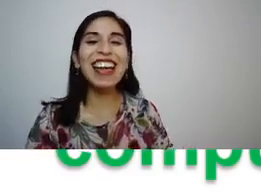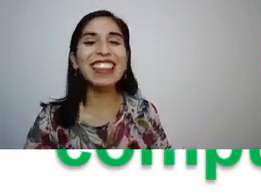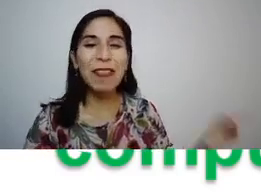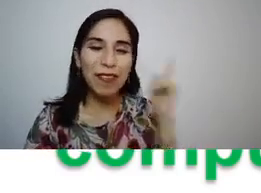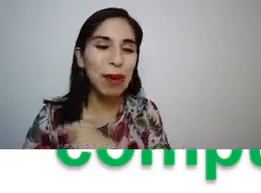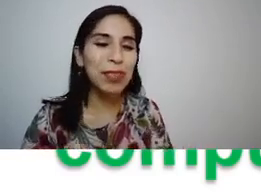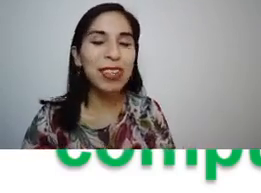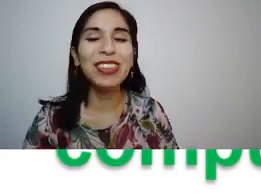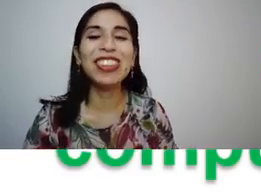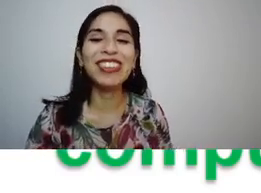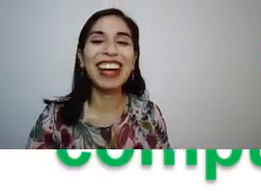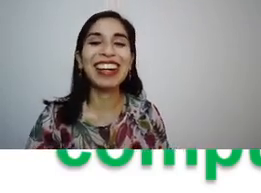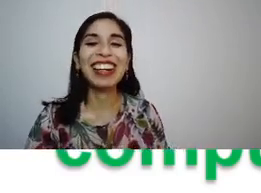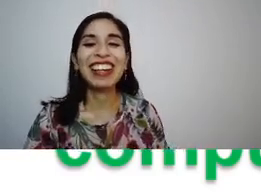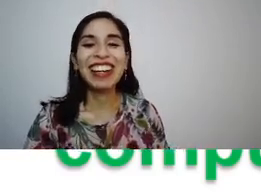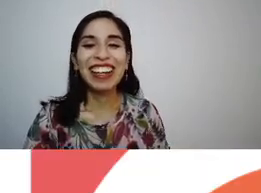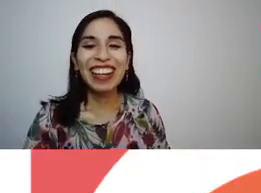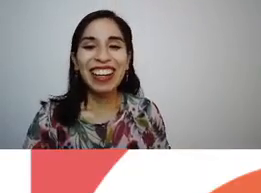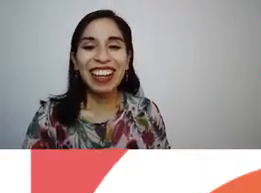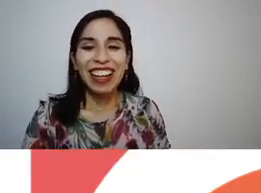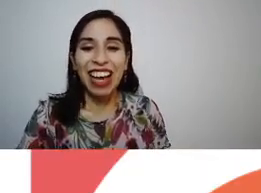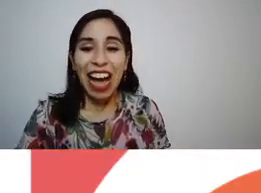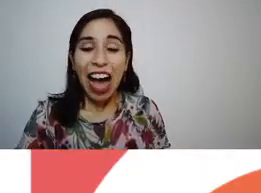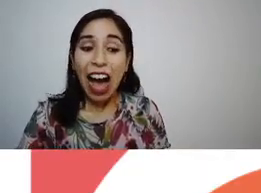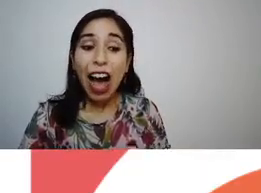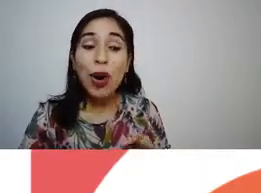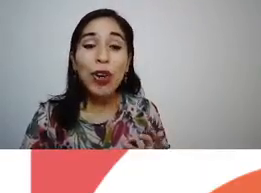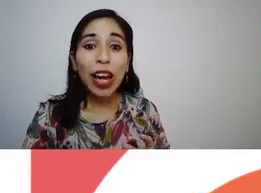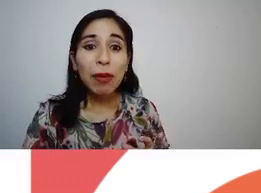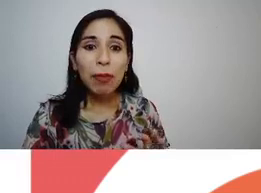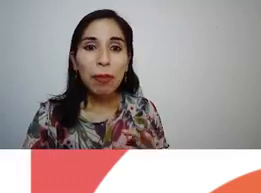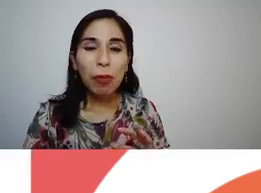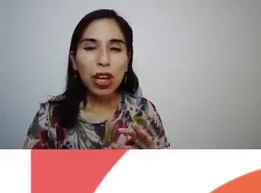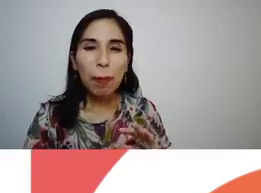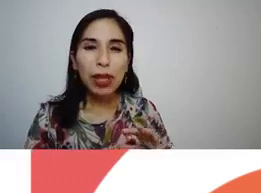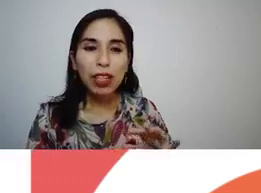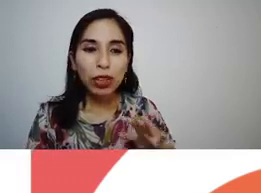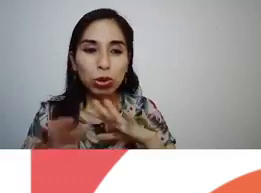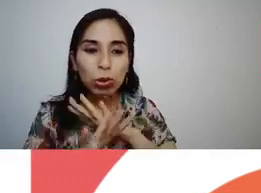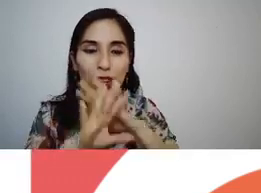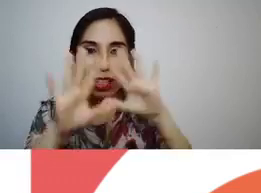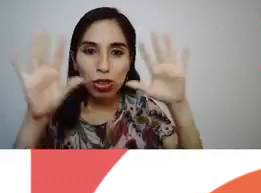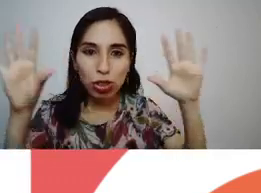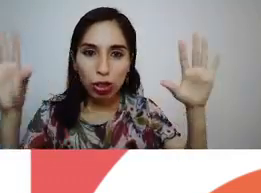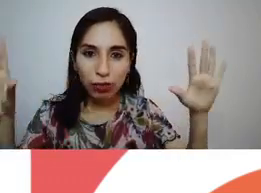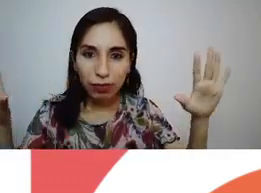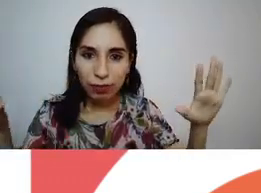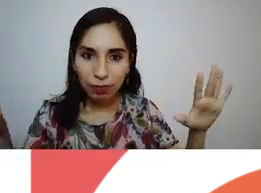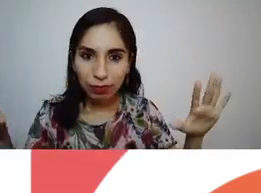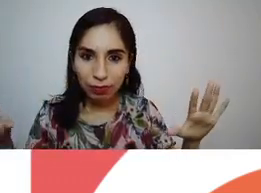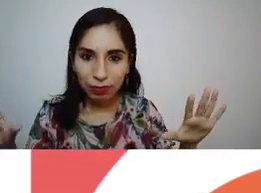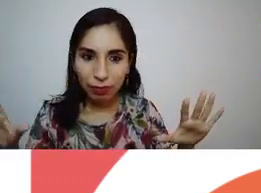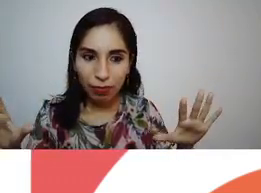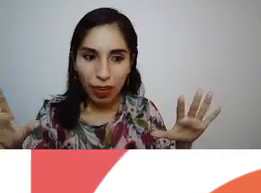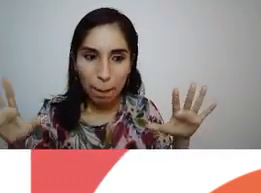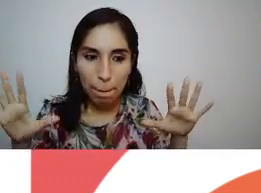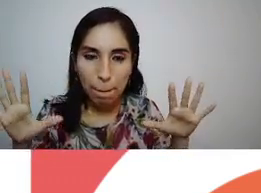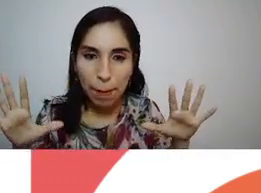en excelente vamos a continuar ahora voy a pedir su atención